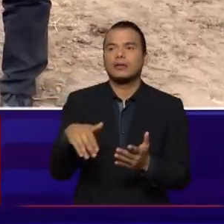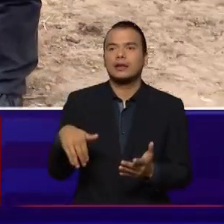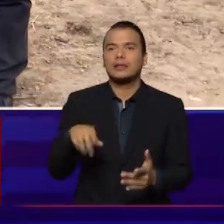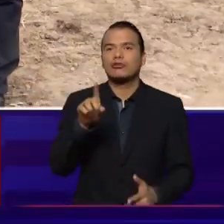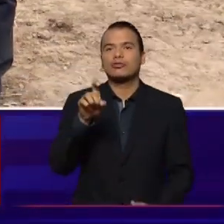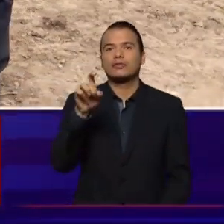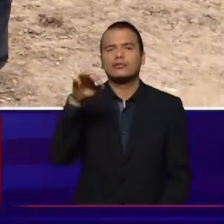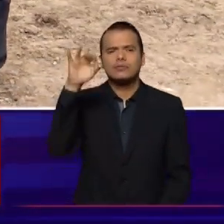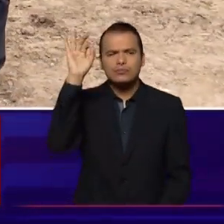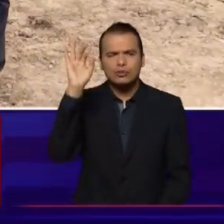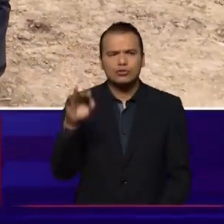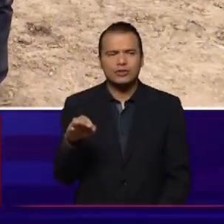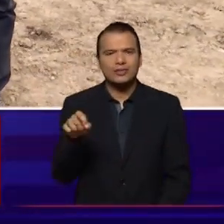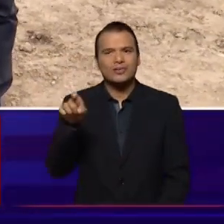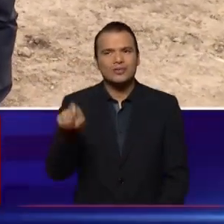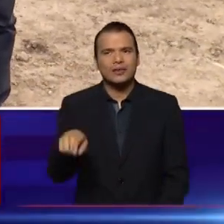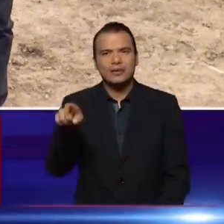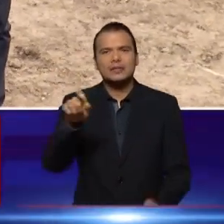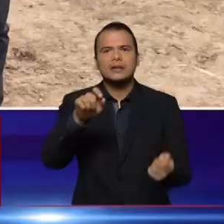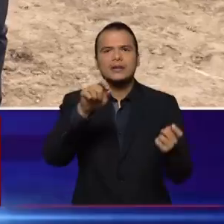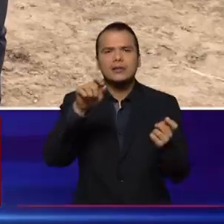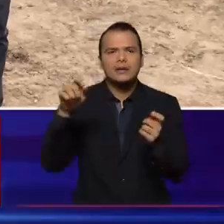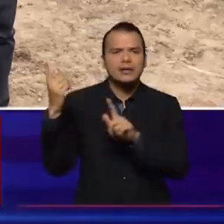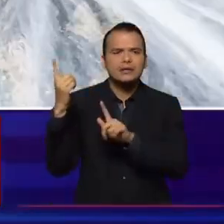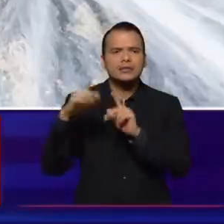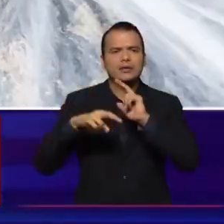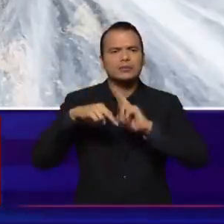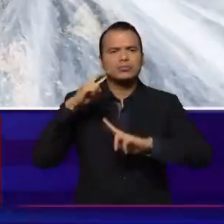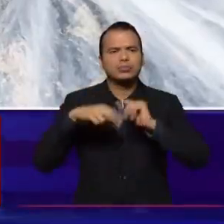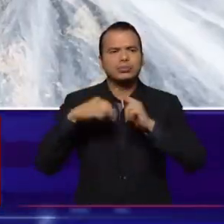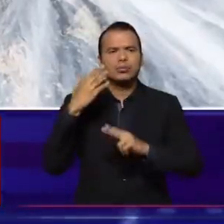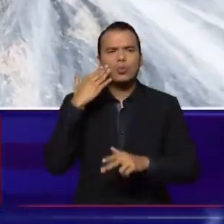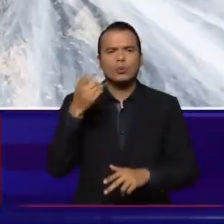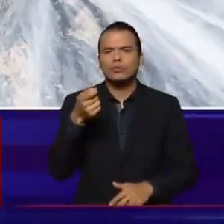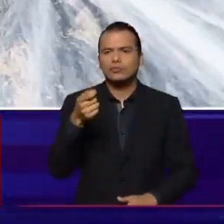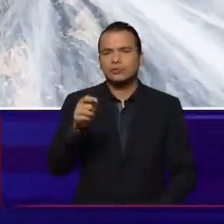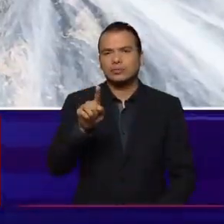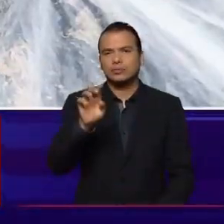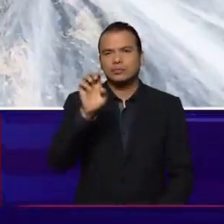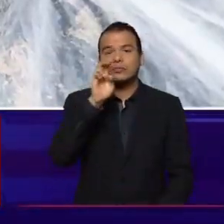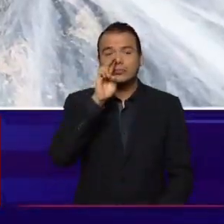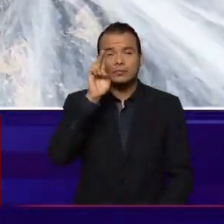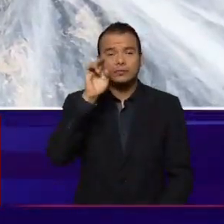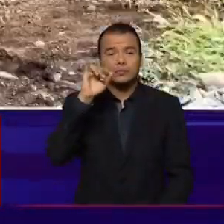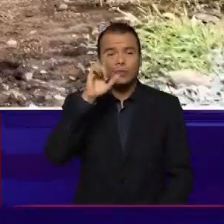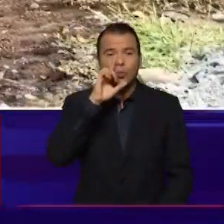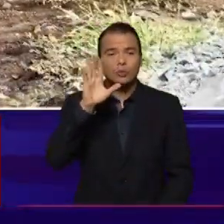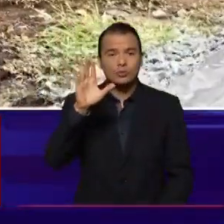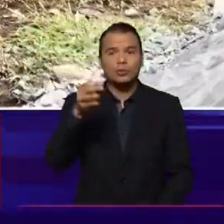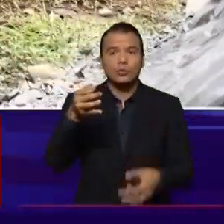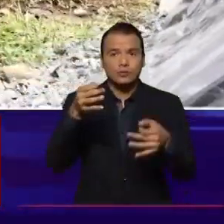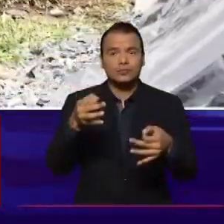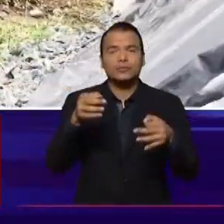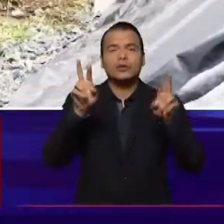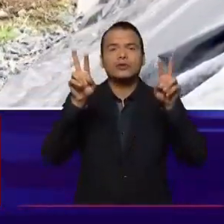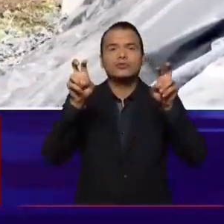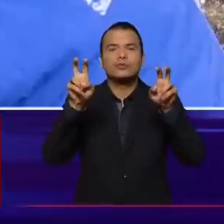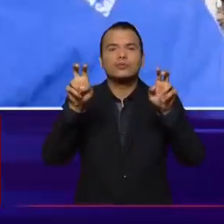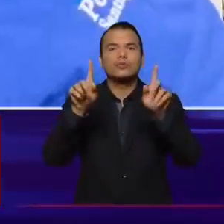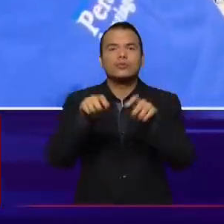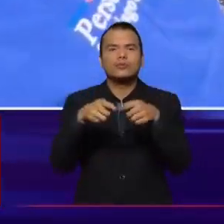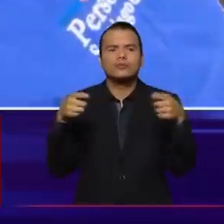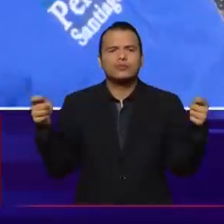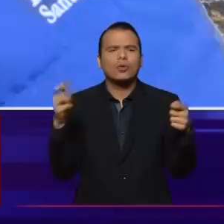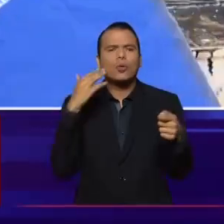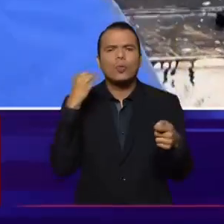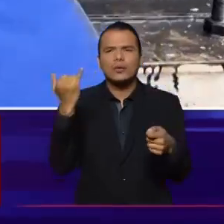obras deben estar listas el 19 de julio, pero además hay que recordar que realmente la fecha de entrega del Parque Corazón de Pance era diciembre